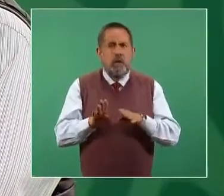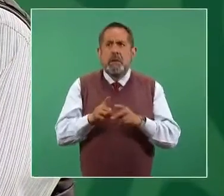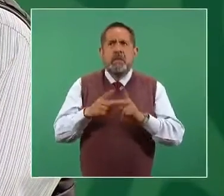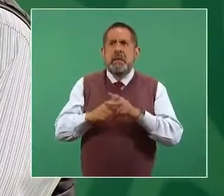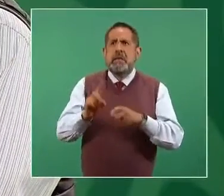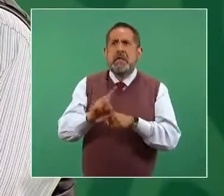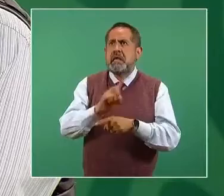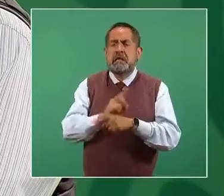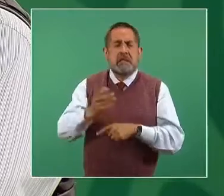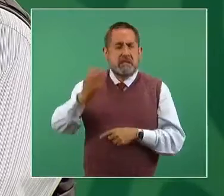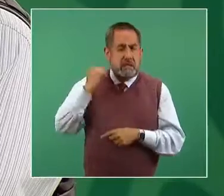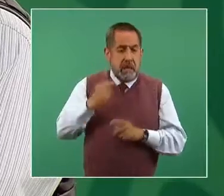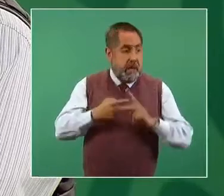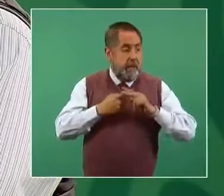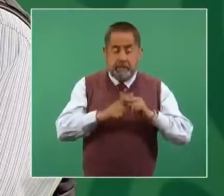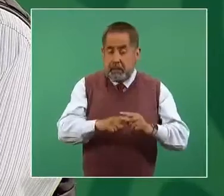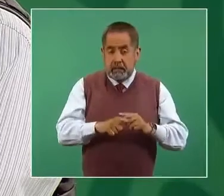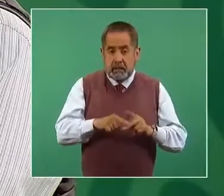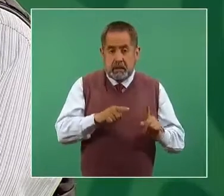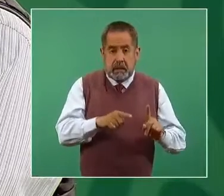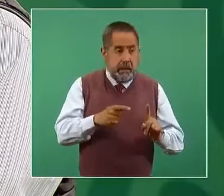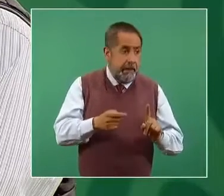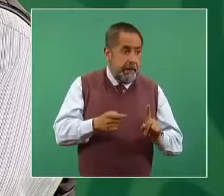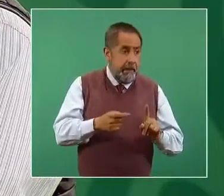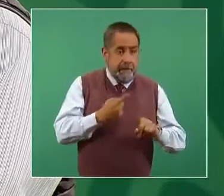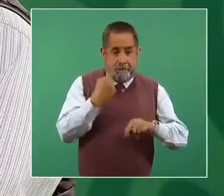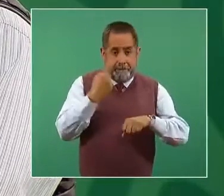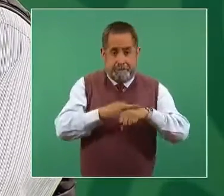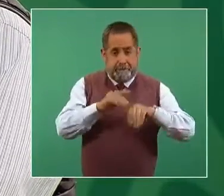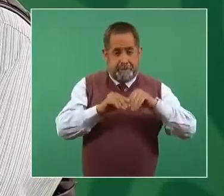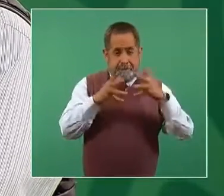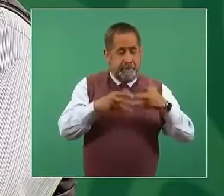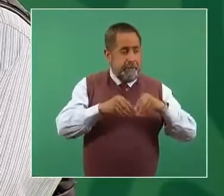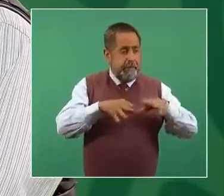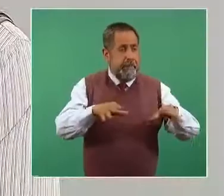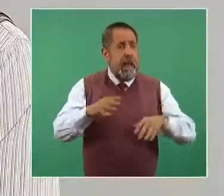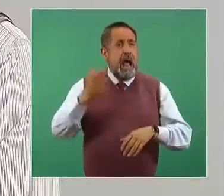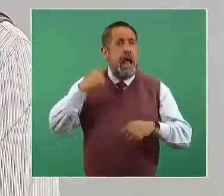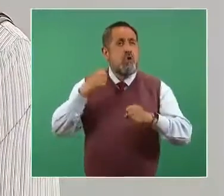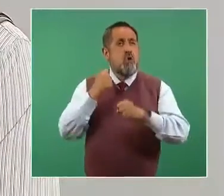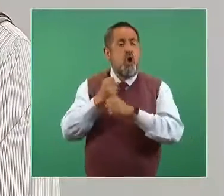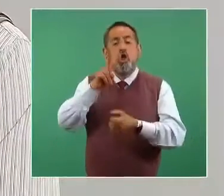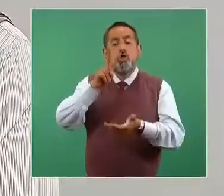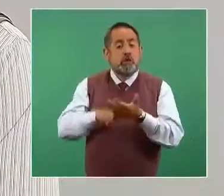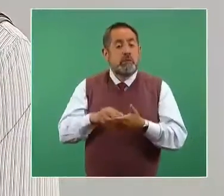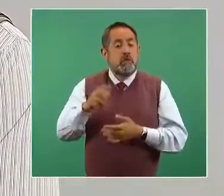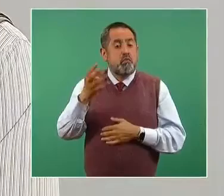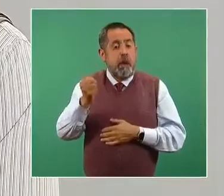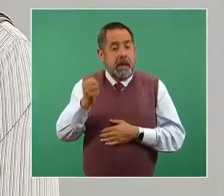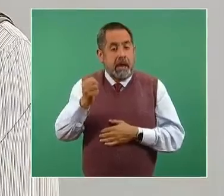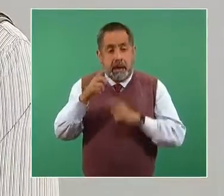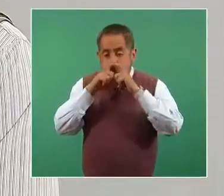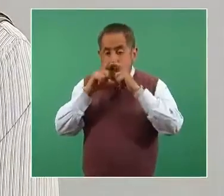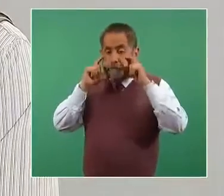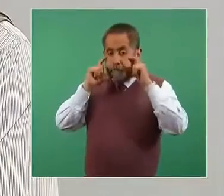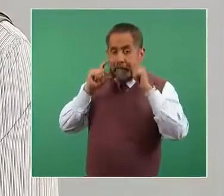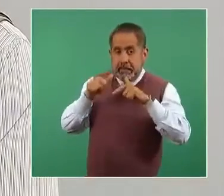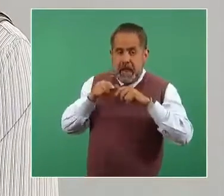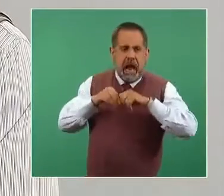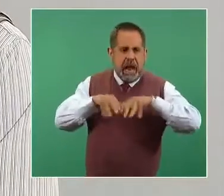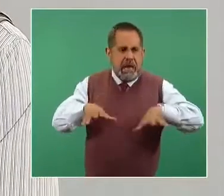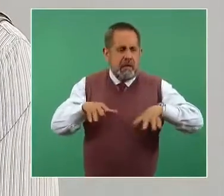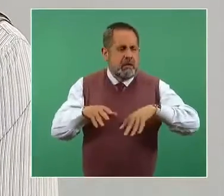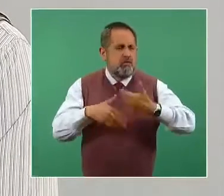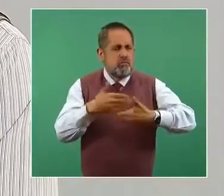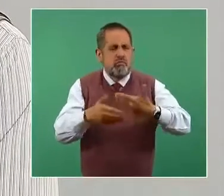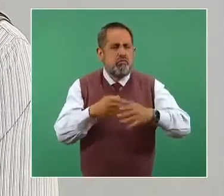realizando desde que tuvimos o se tuvo la pandemia de influenza en el 2009 y que tiene precisamente como objetivo identificar